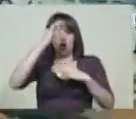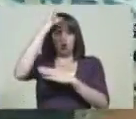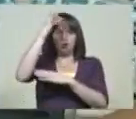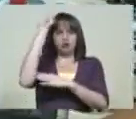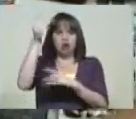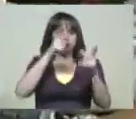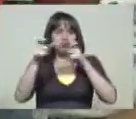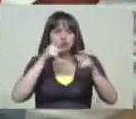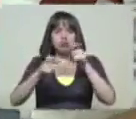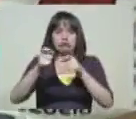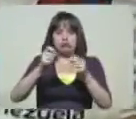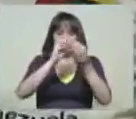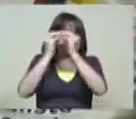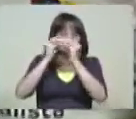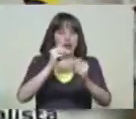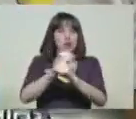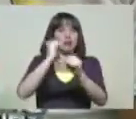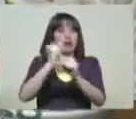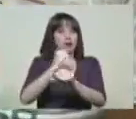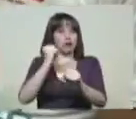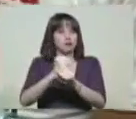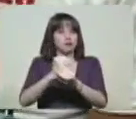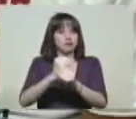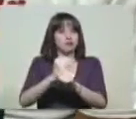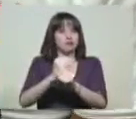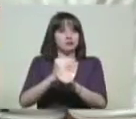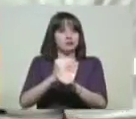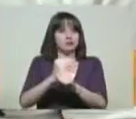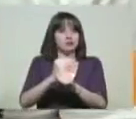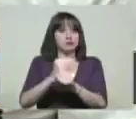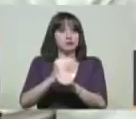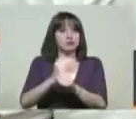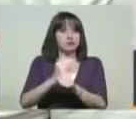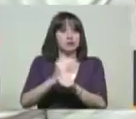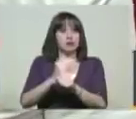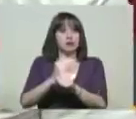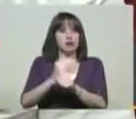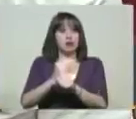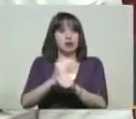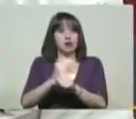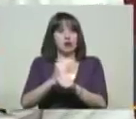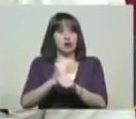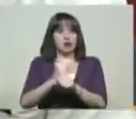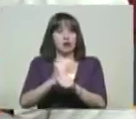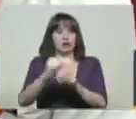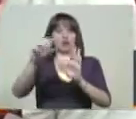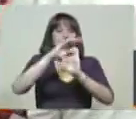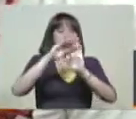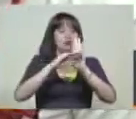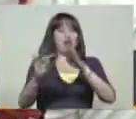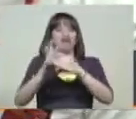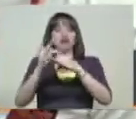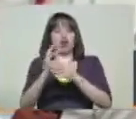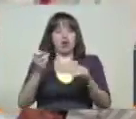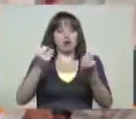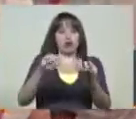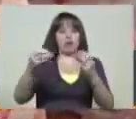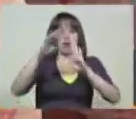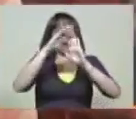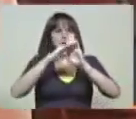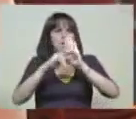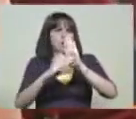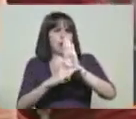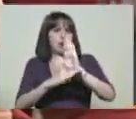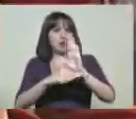que lo activamos pero no no no le dimos funciones al consejo político consultivo con líderes políticos